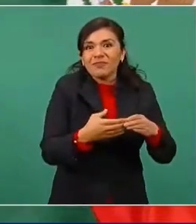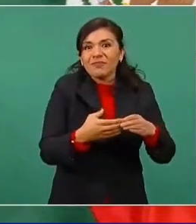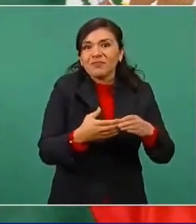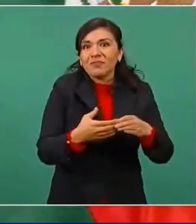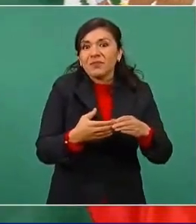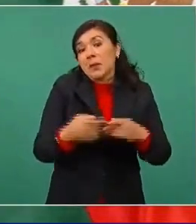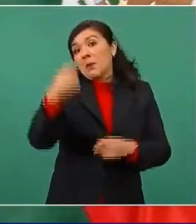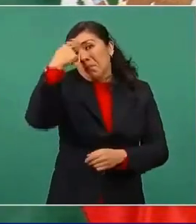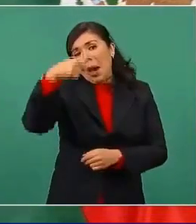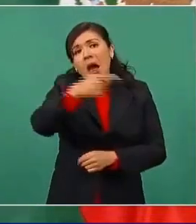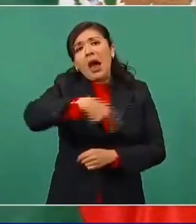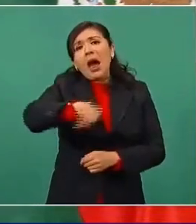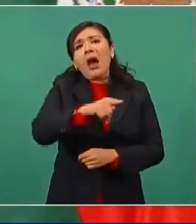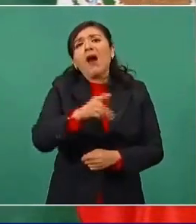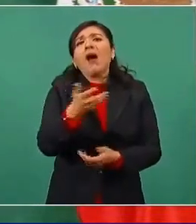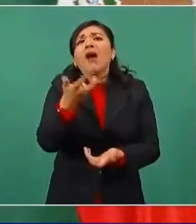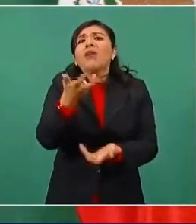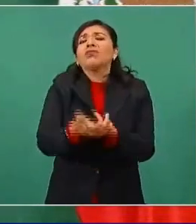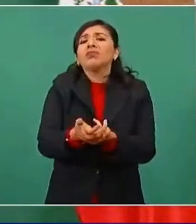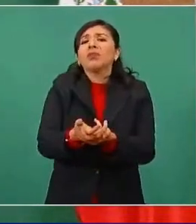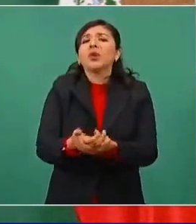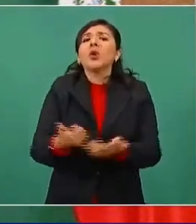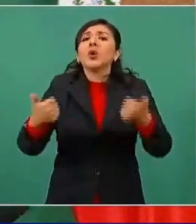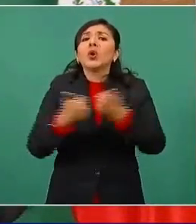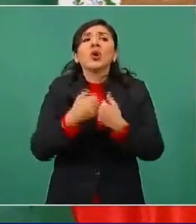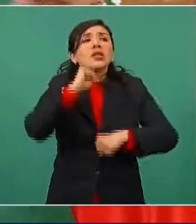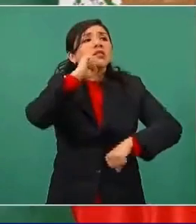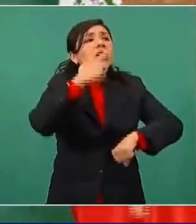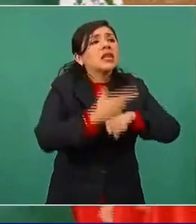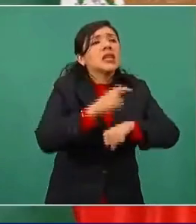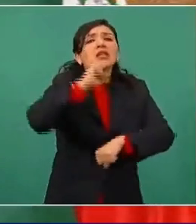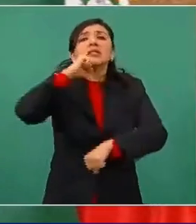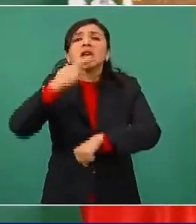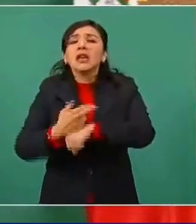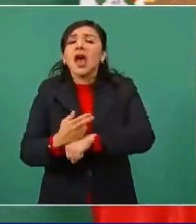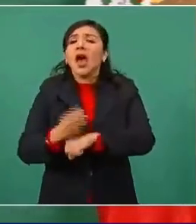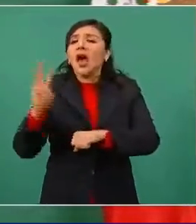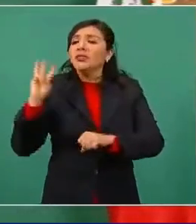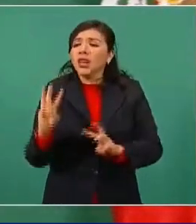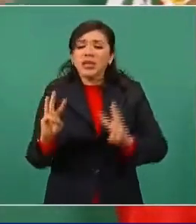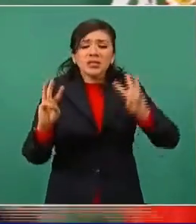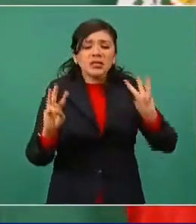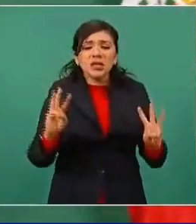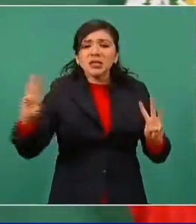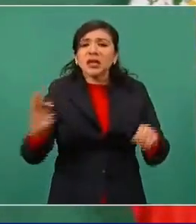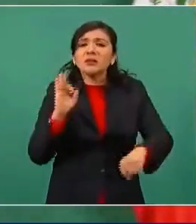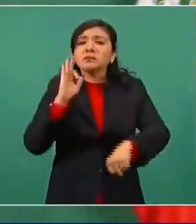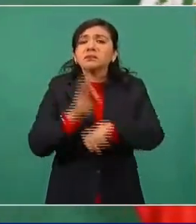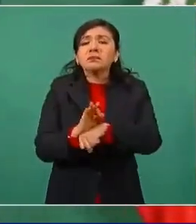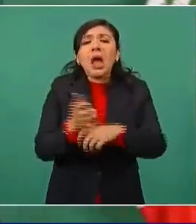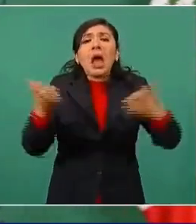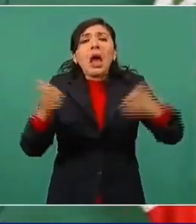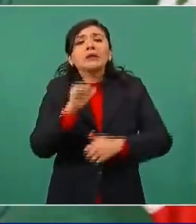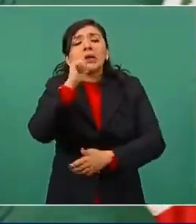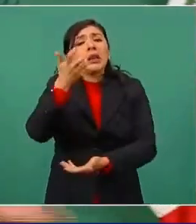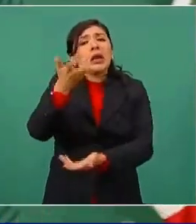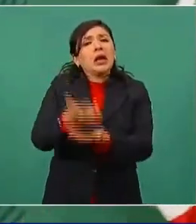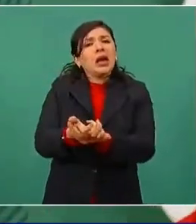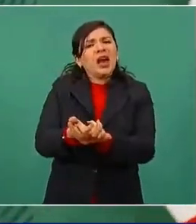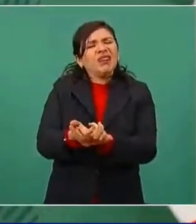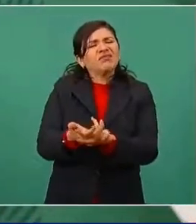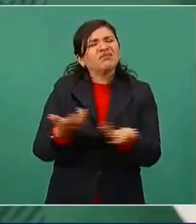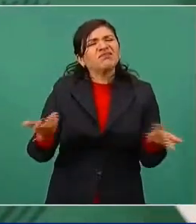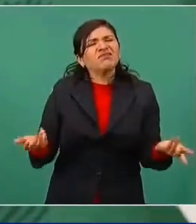no hacer nada. 3 secretarías para un partido, otras 3. Bueno, en la